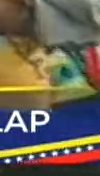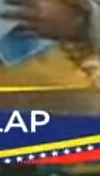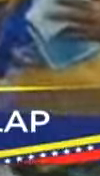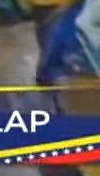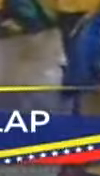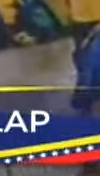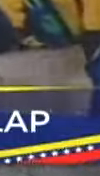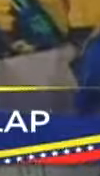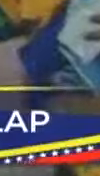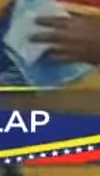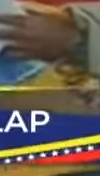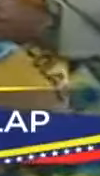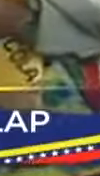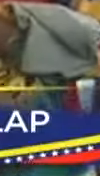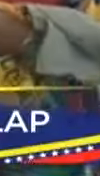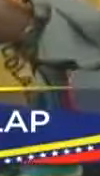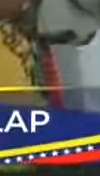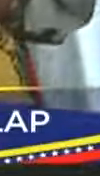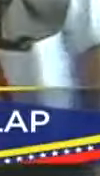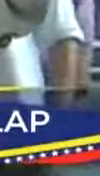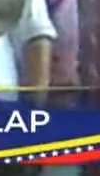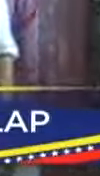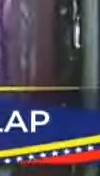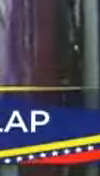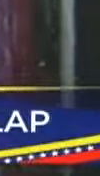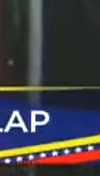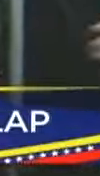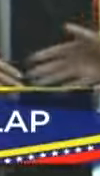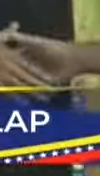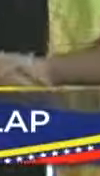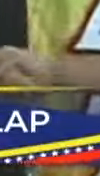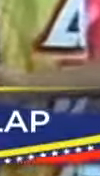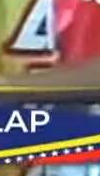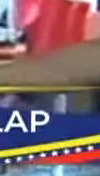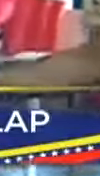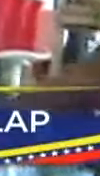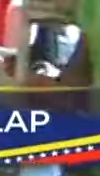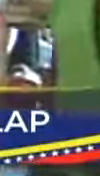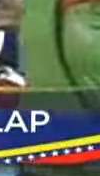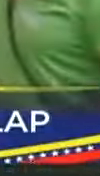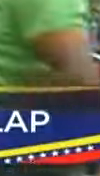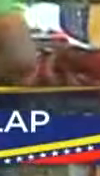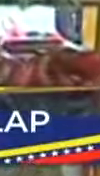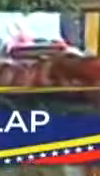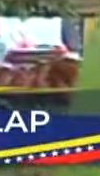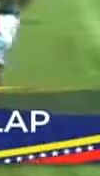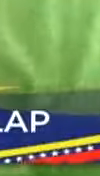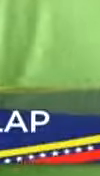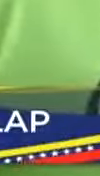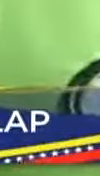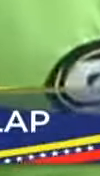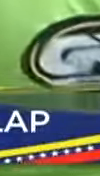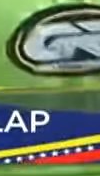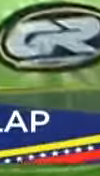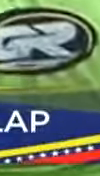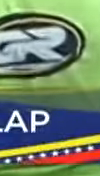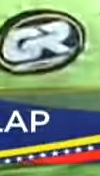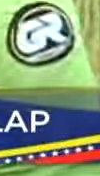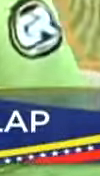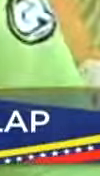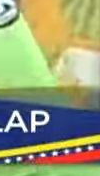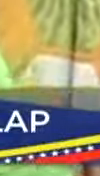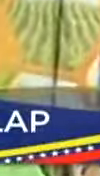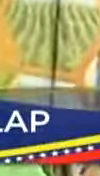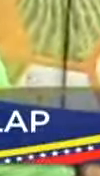Carlos Leal Tellería, también lo acompaña el vicepresidente Ricardo Menéndez, entre otras autoridades del